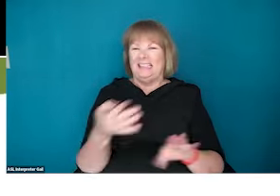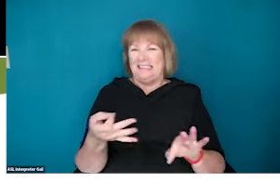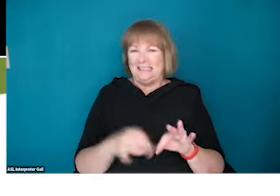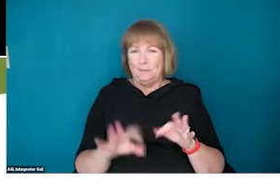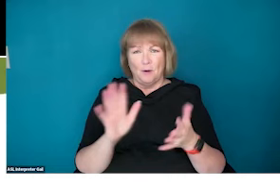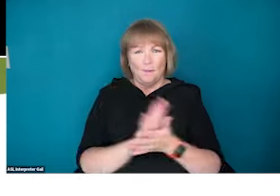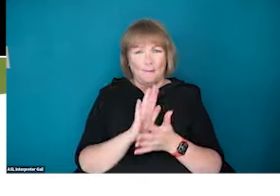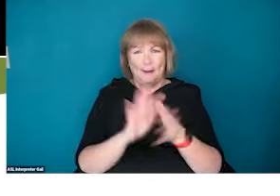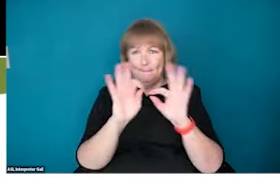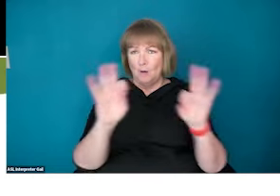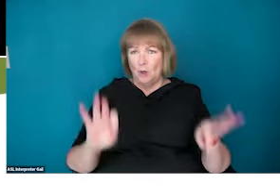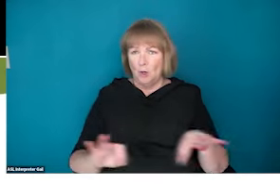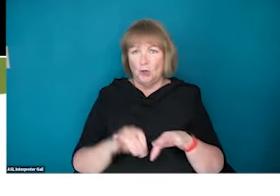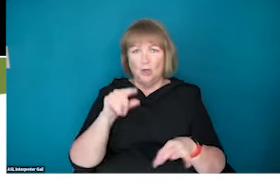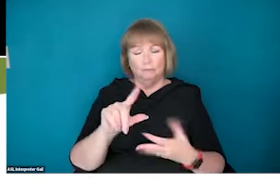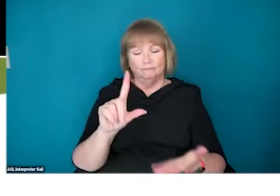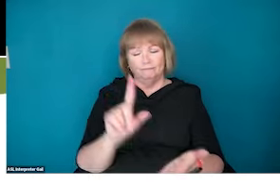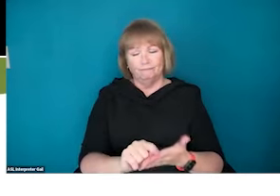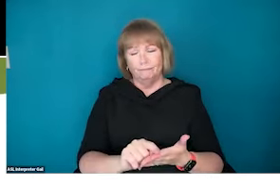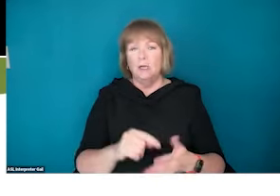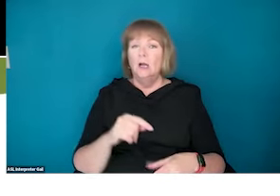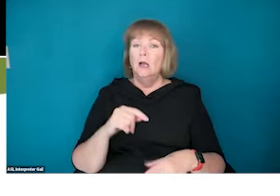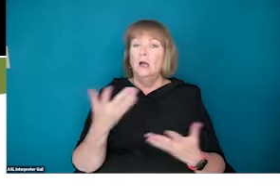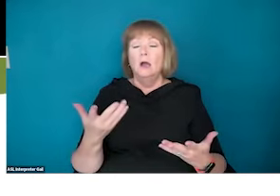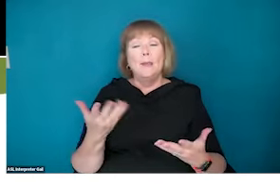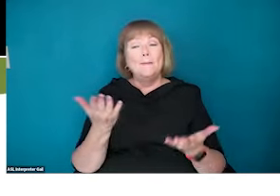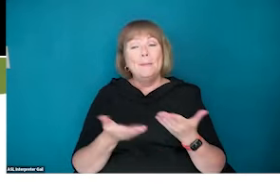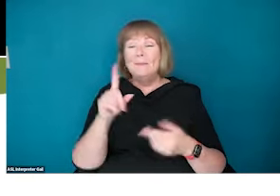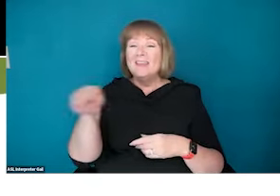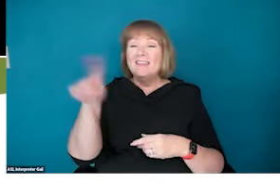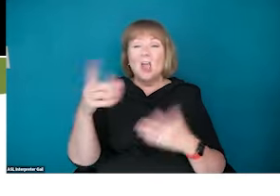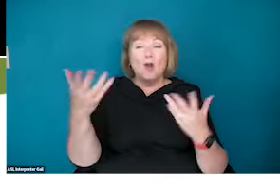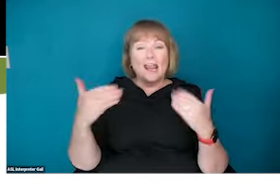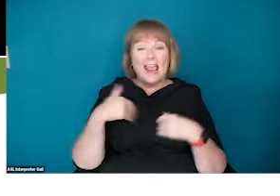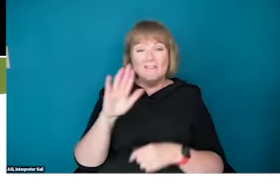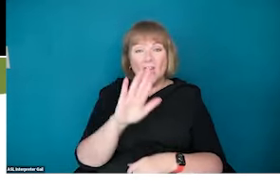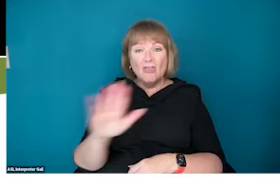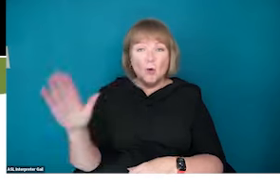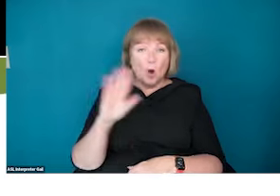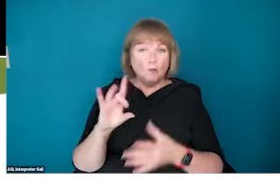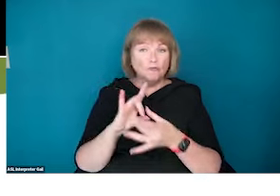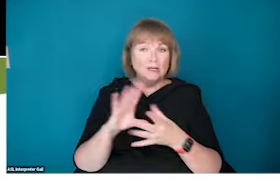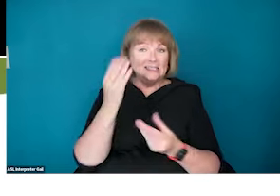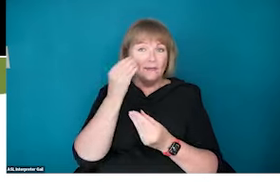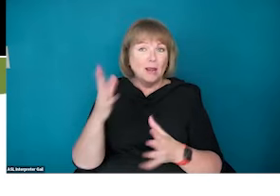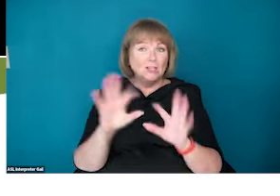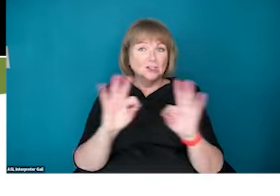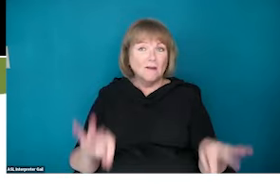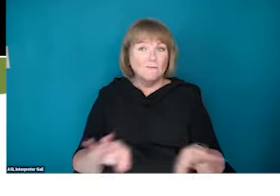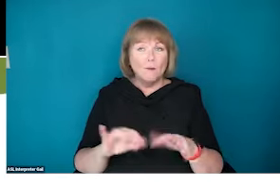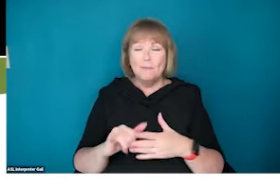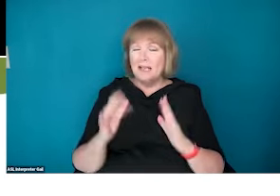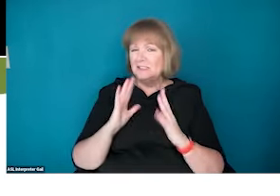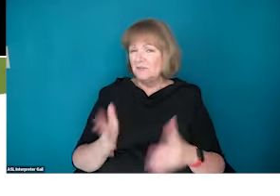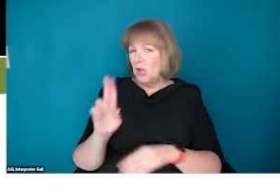de información, que usted le da el permiso a ciertas personas para tener la información respecto a su vida.